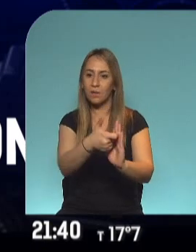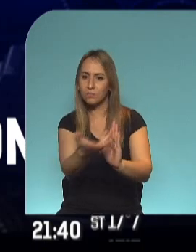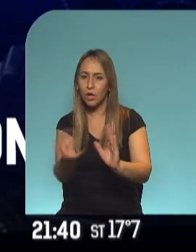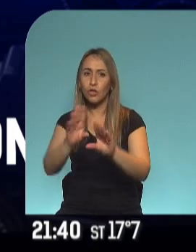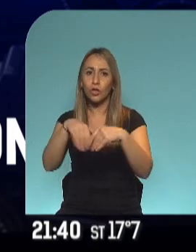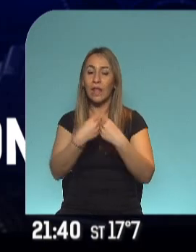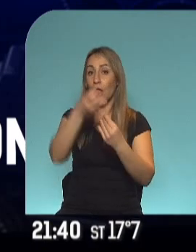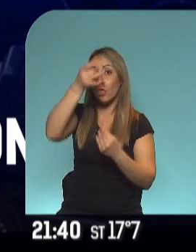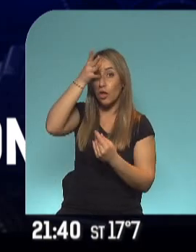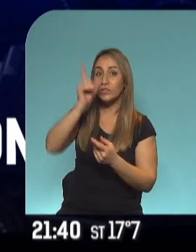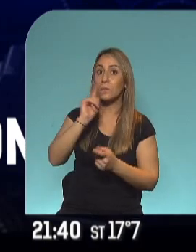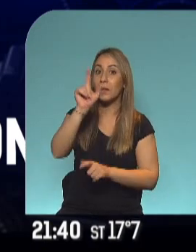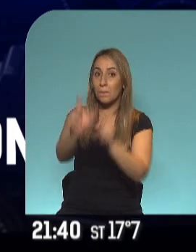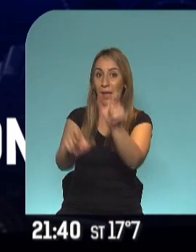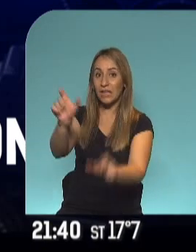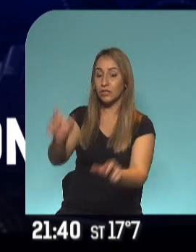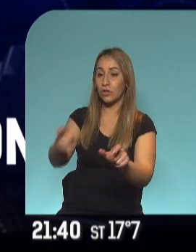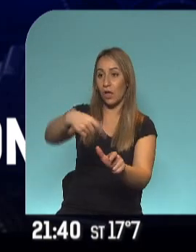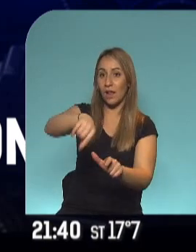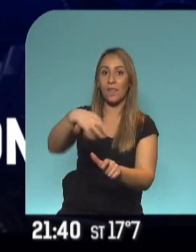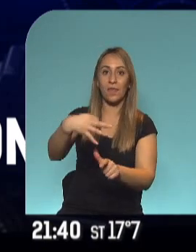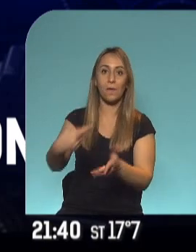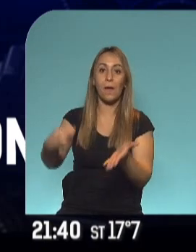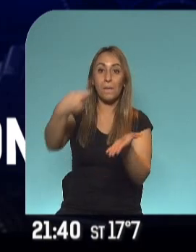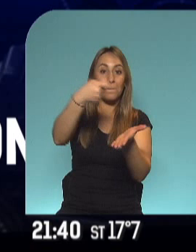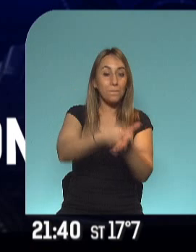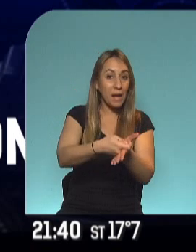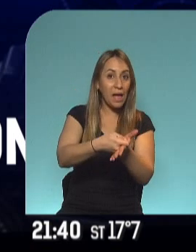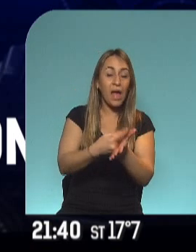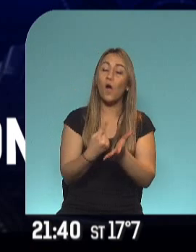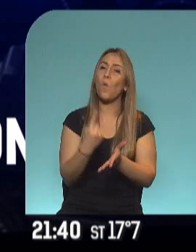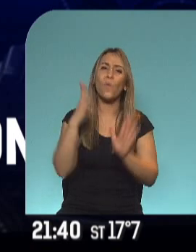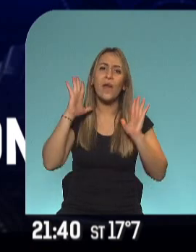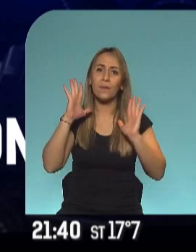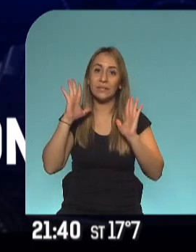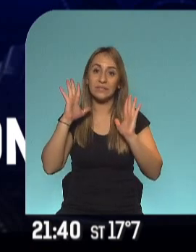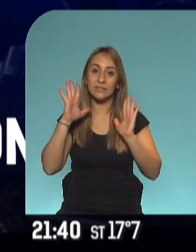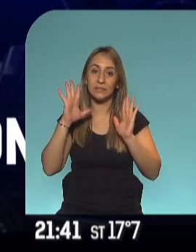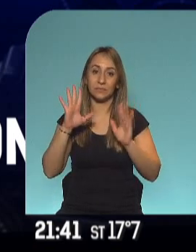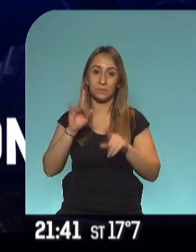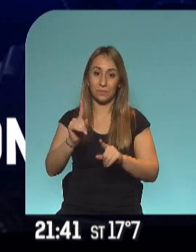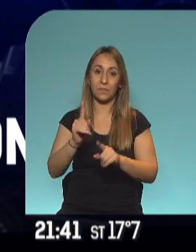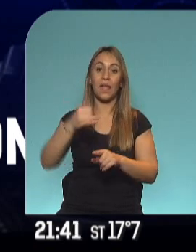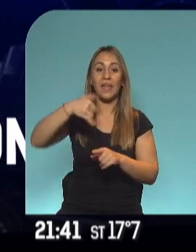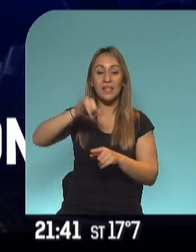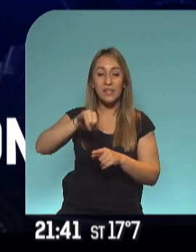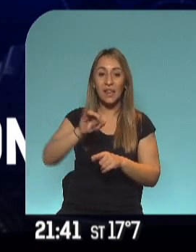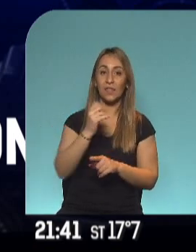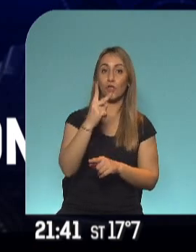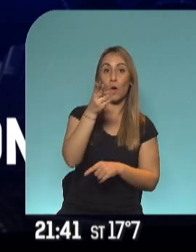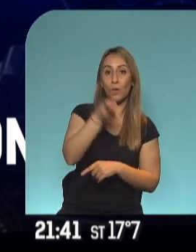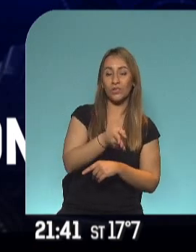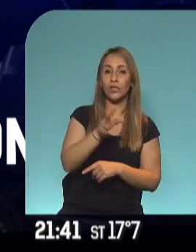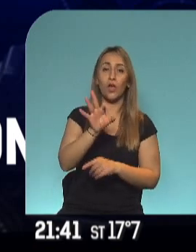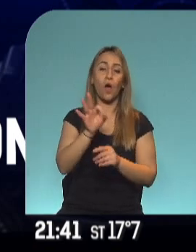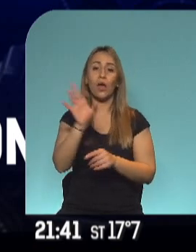personas serían. Sí, 12.000 personas serían las que pagarían un aporte por única vez. Ahí lo vemos, una tasa entre el 2%